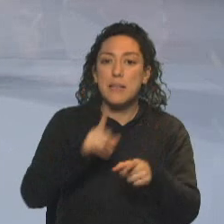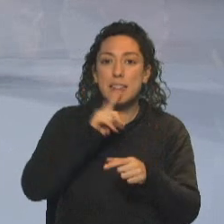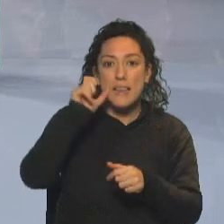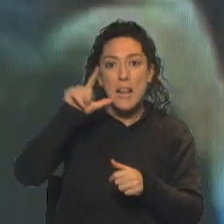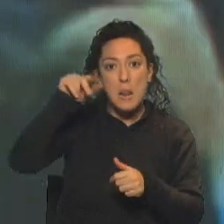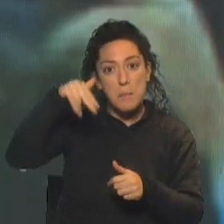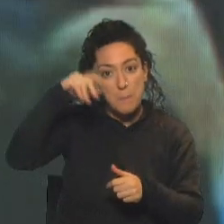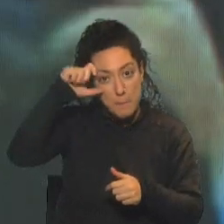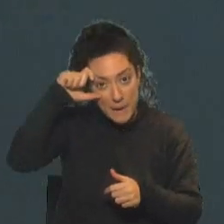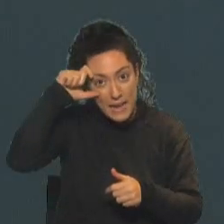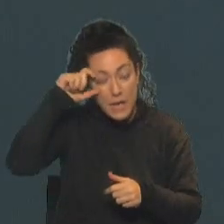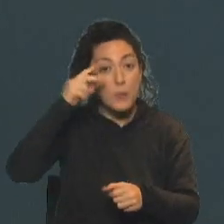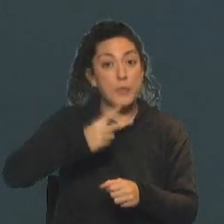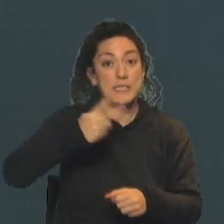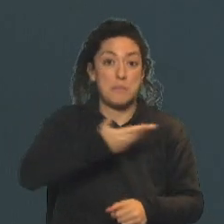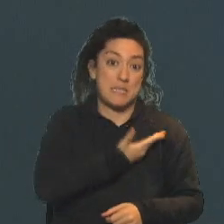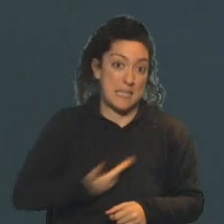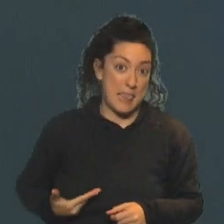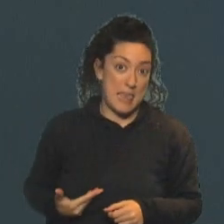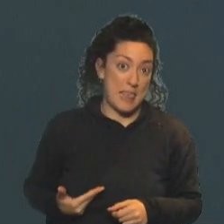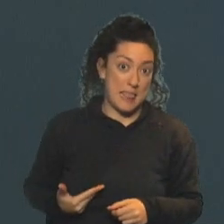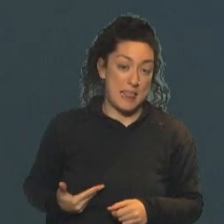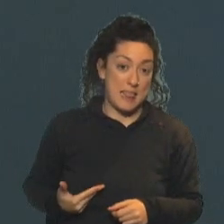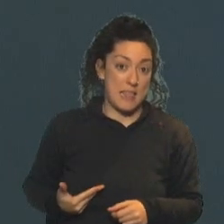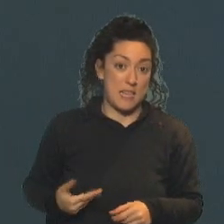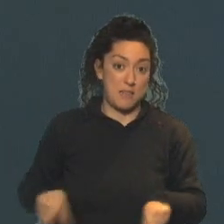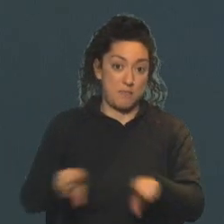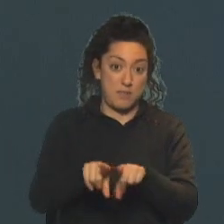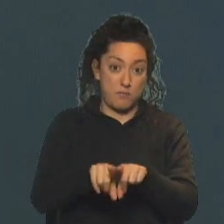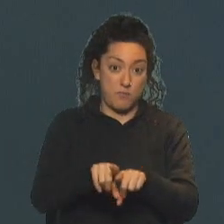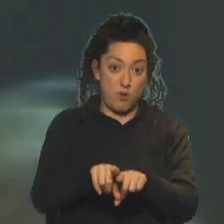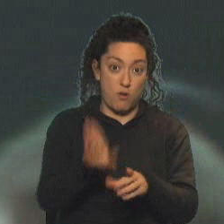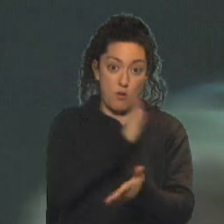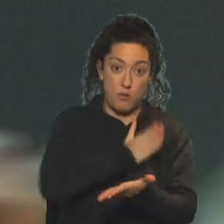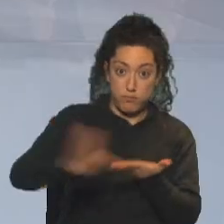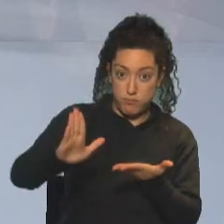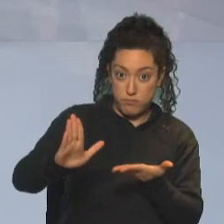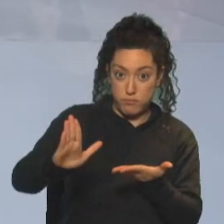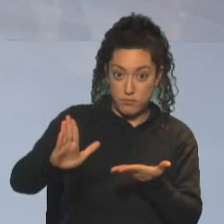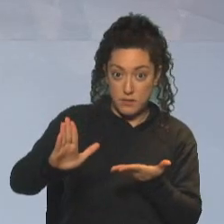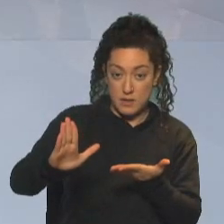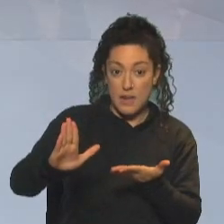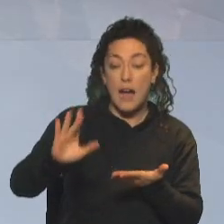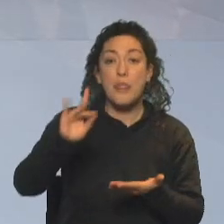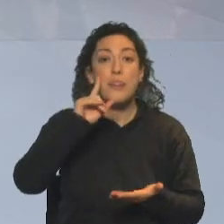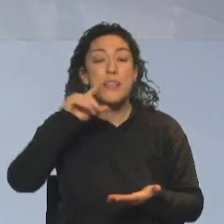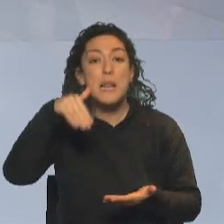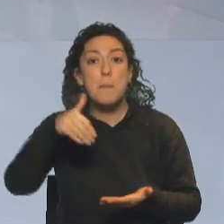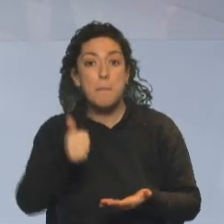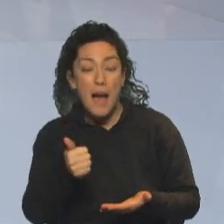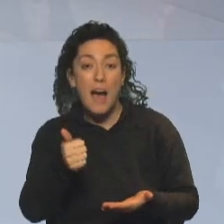christian dreger fue el vicepresidente que le da el golpe desde el golpe de saint traidor a rousseff y ha sobrado